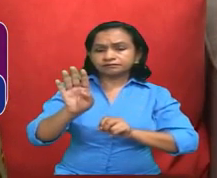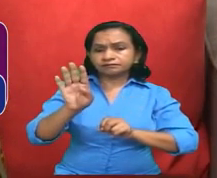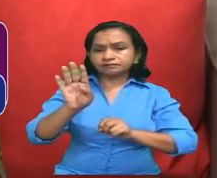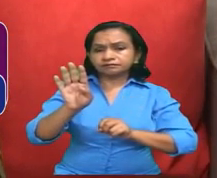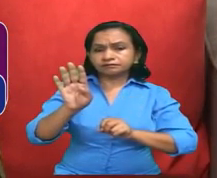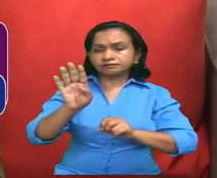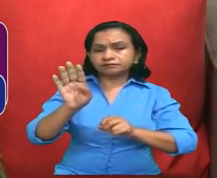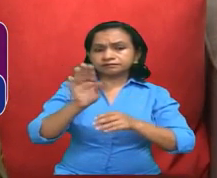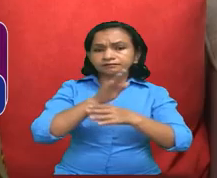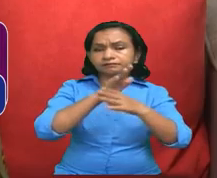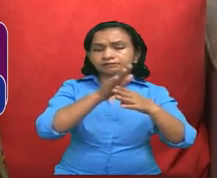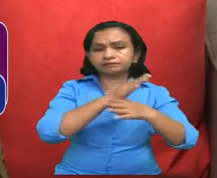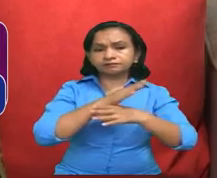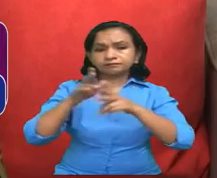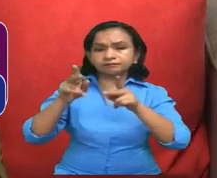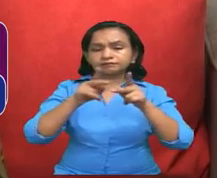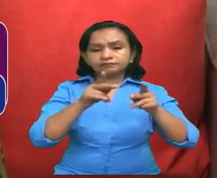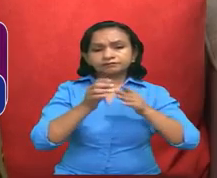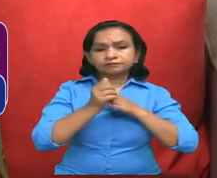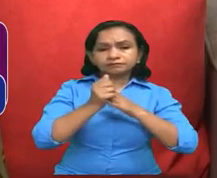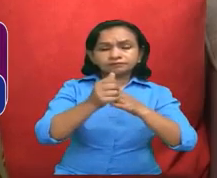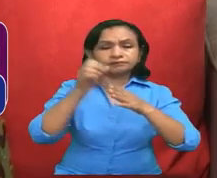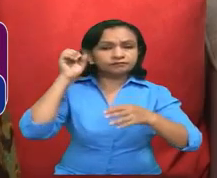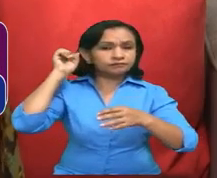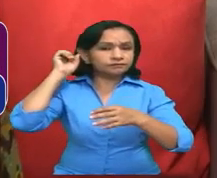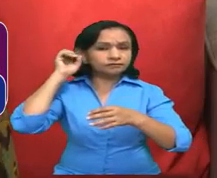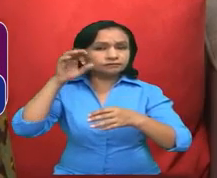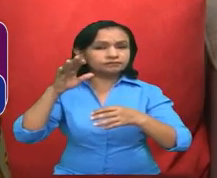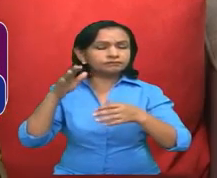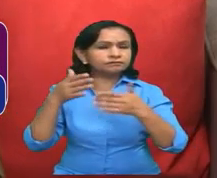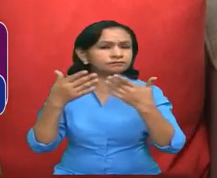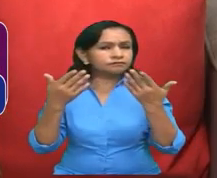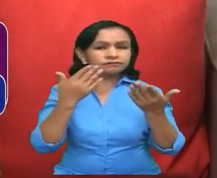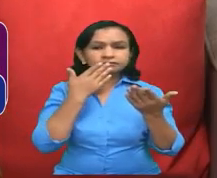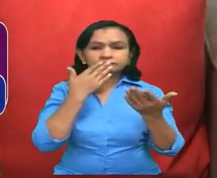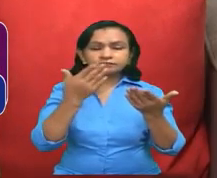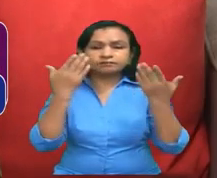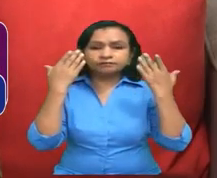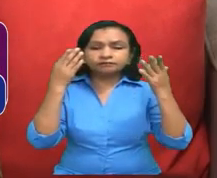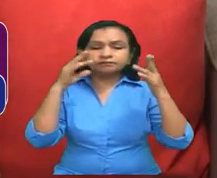esfuerzos y comunicaciones con otras operadoras. Me decías vos que